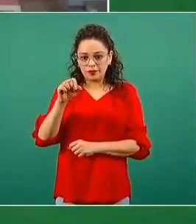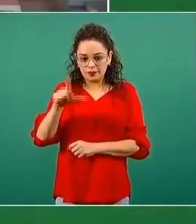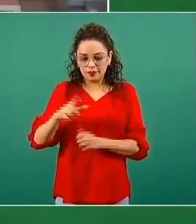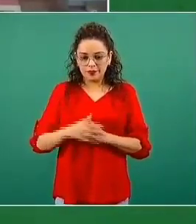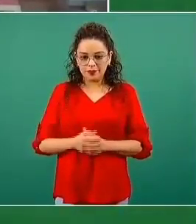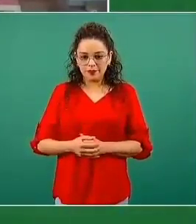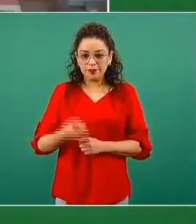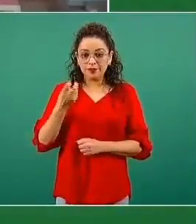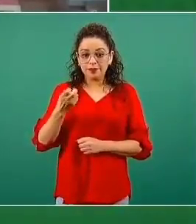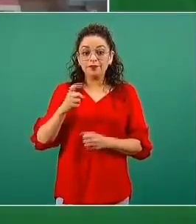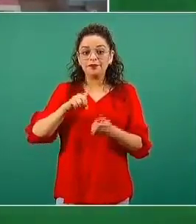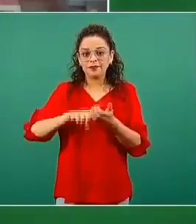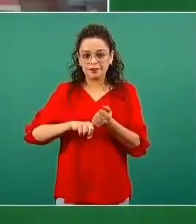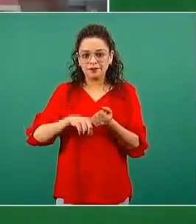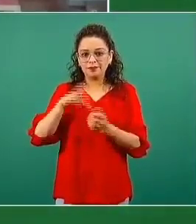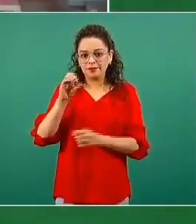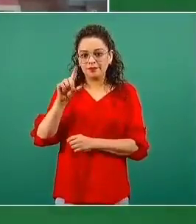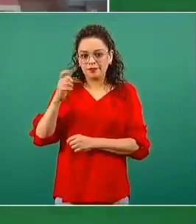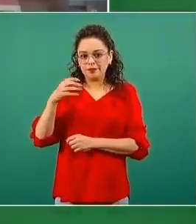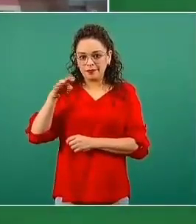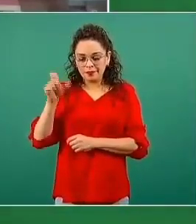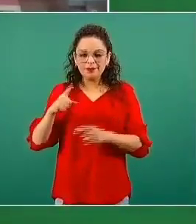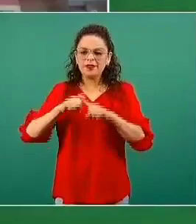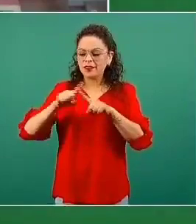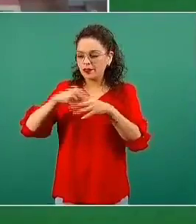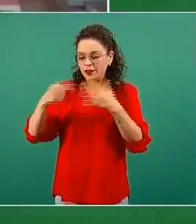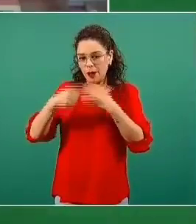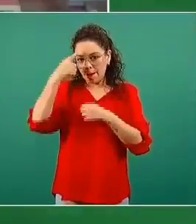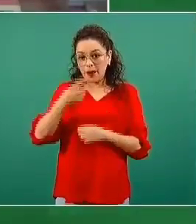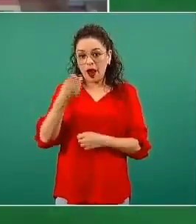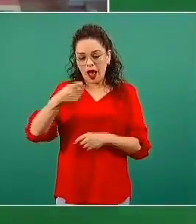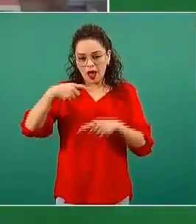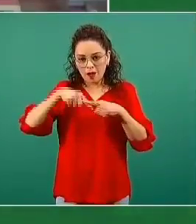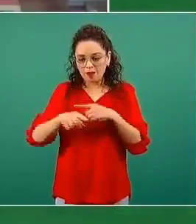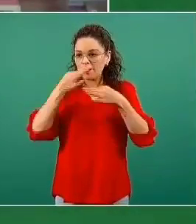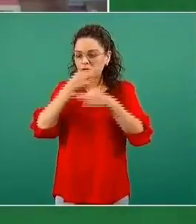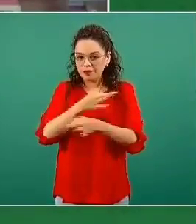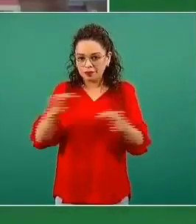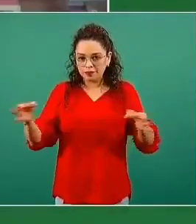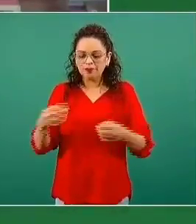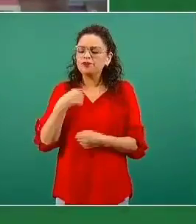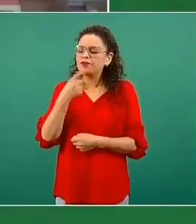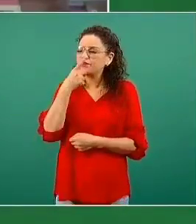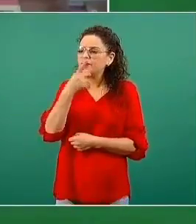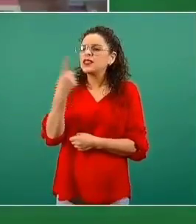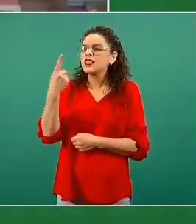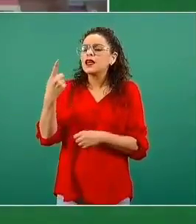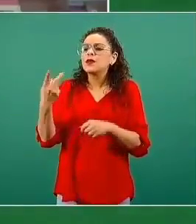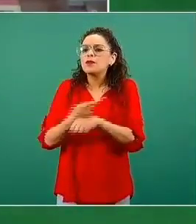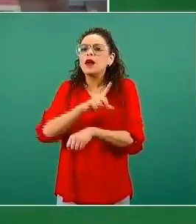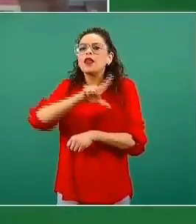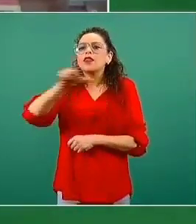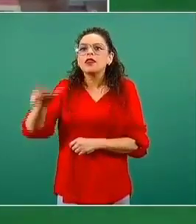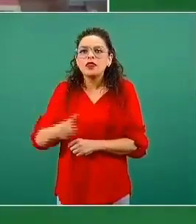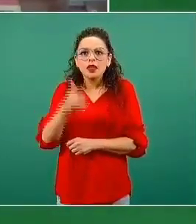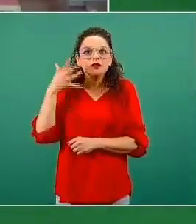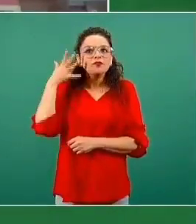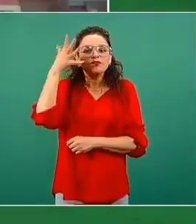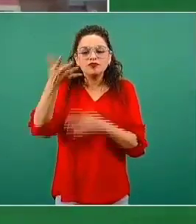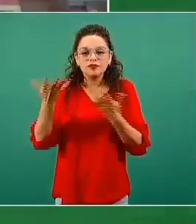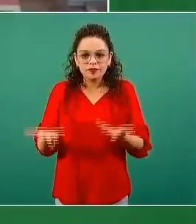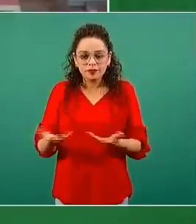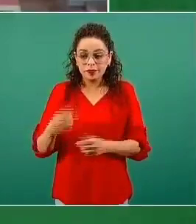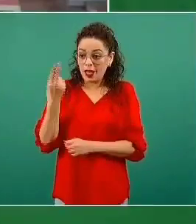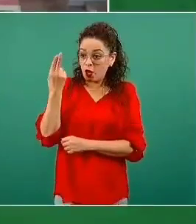esta iniciativa. Bueno, a mí me toca cerrar hablando de qué sigue. El seminario de noviembre nos dio